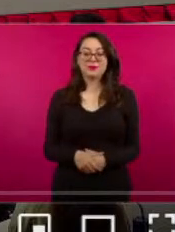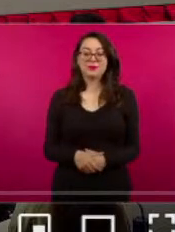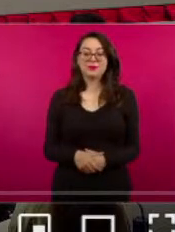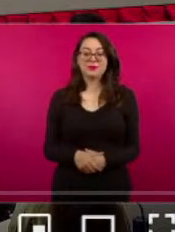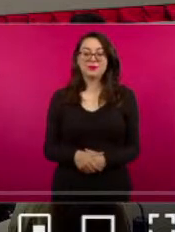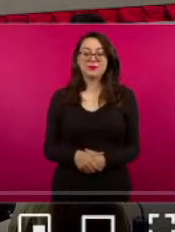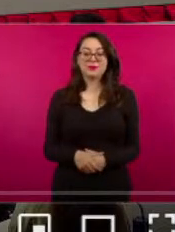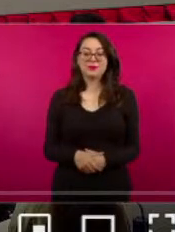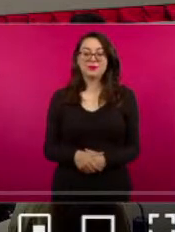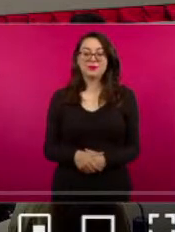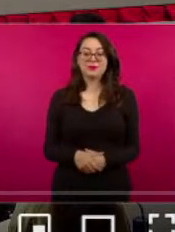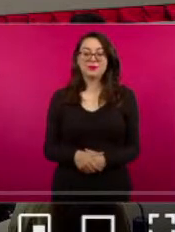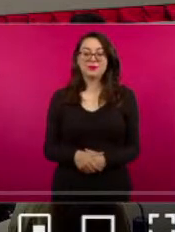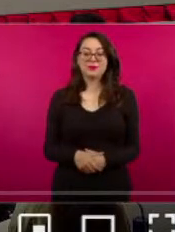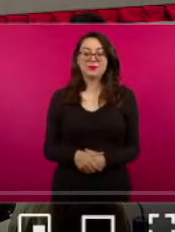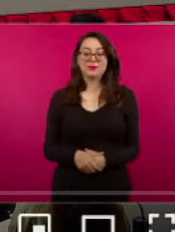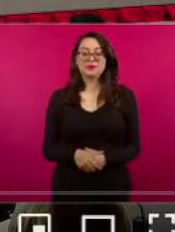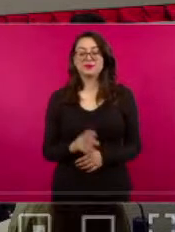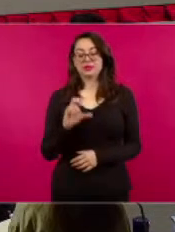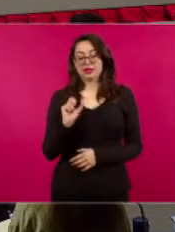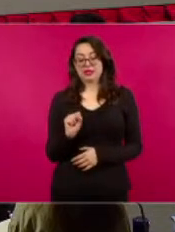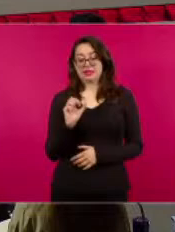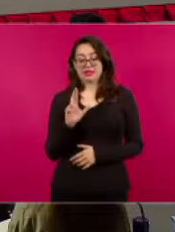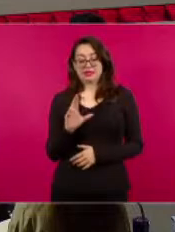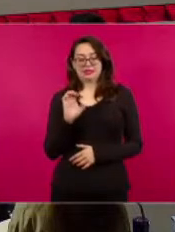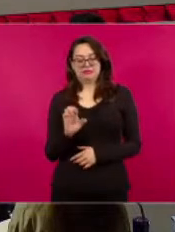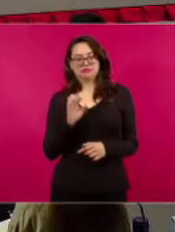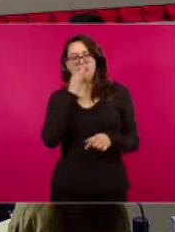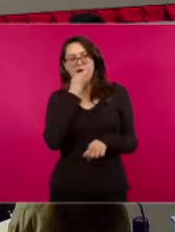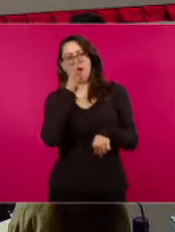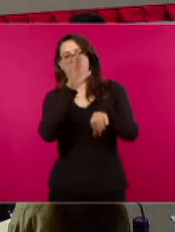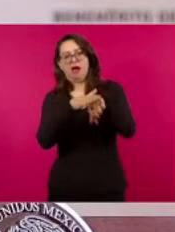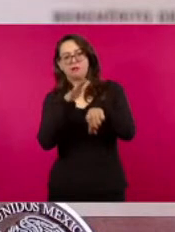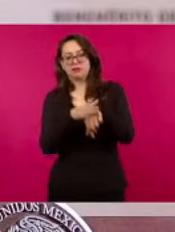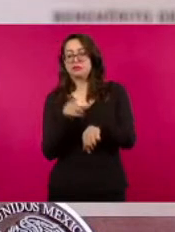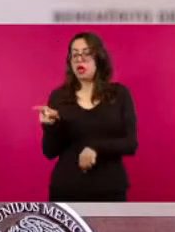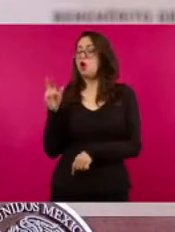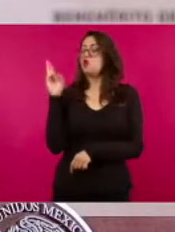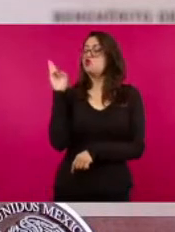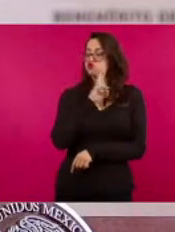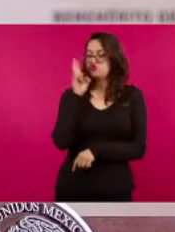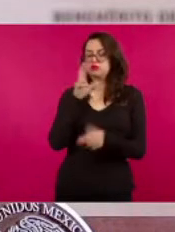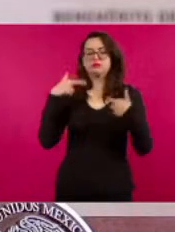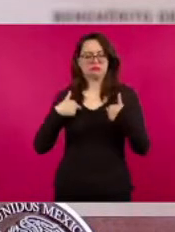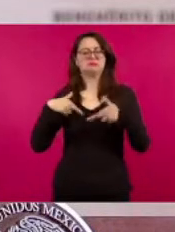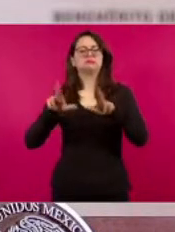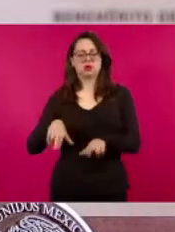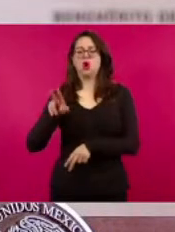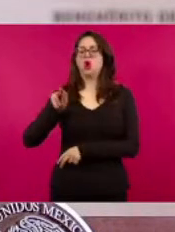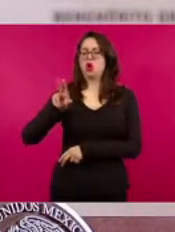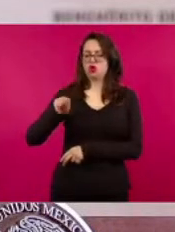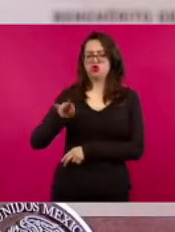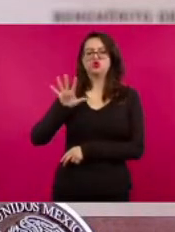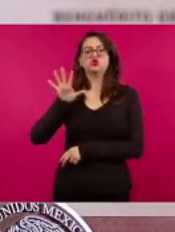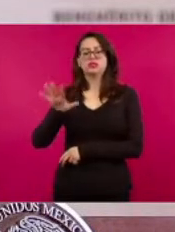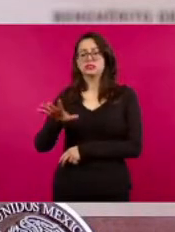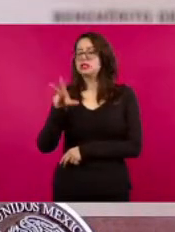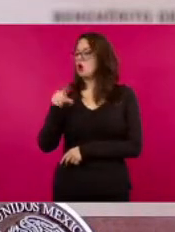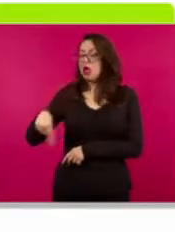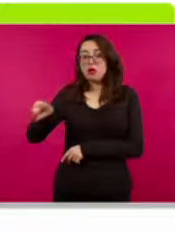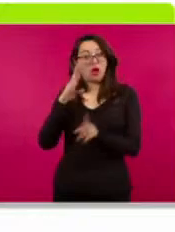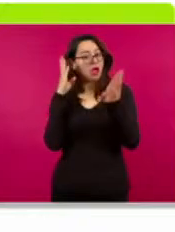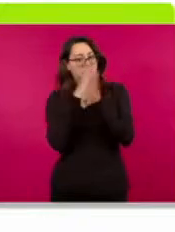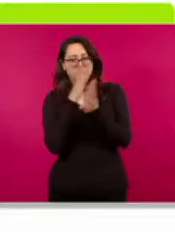hay miles. Informó que la embajada de la Federación Rusa cuenta, sí, con 85 diplomáticos, no son